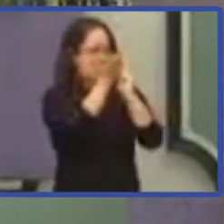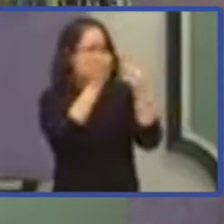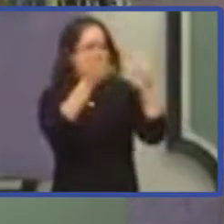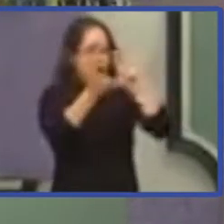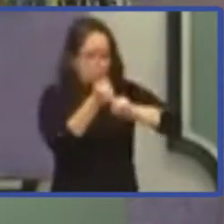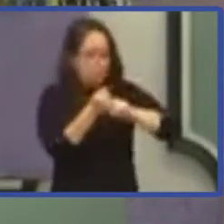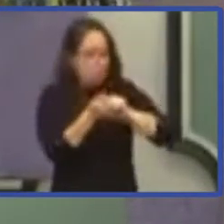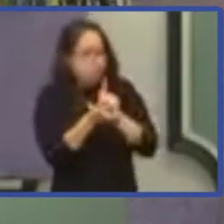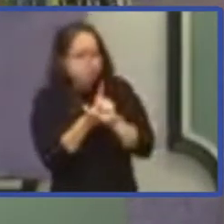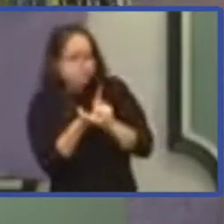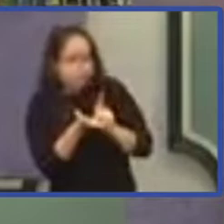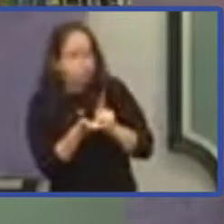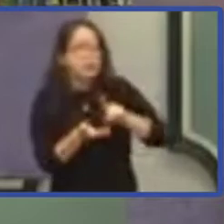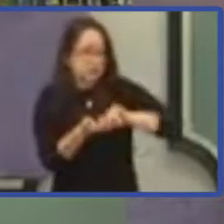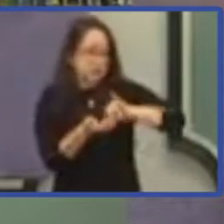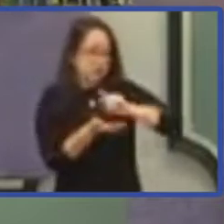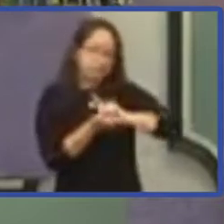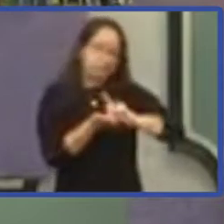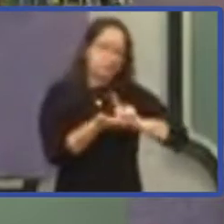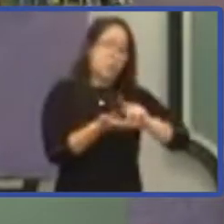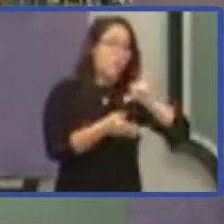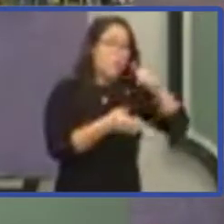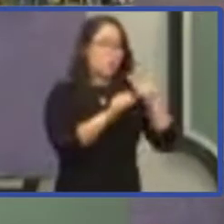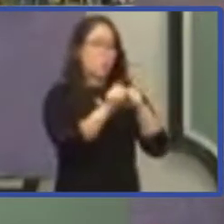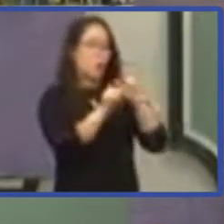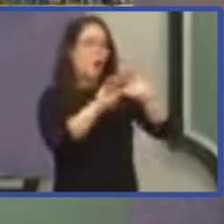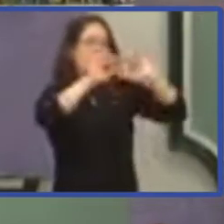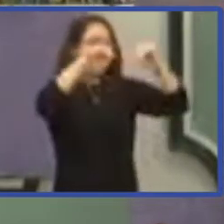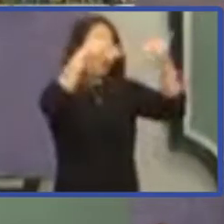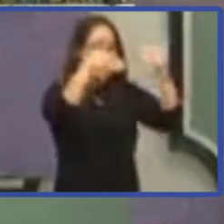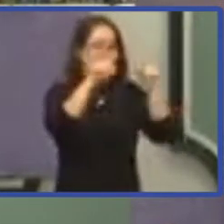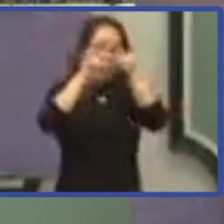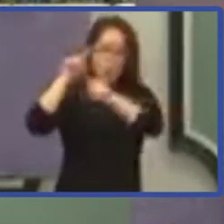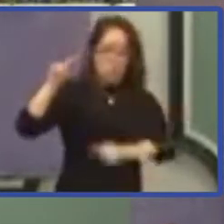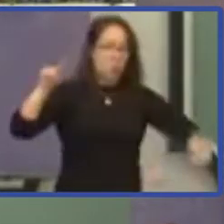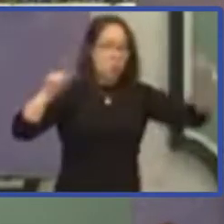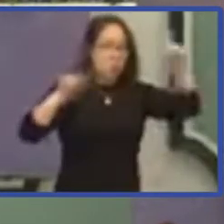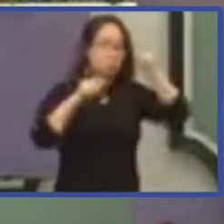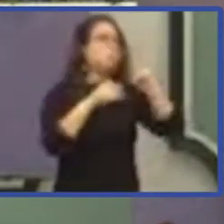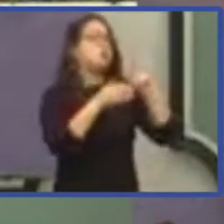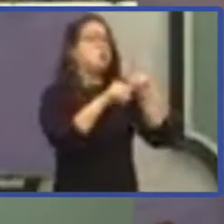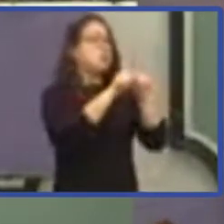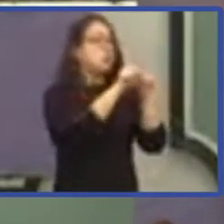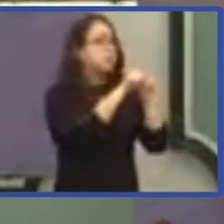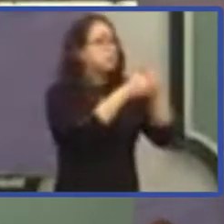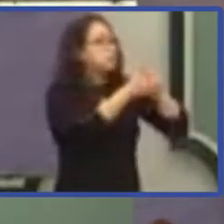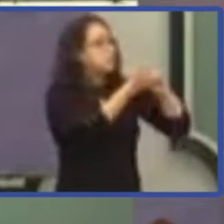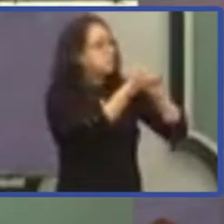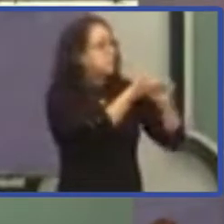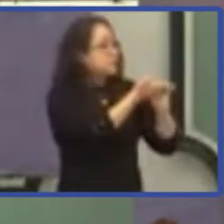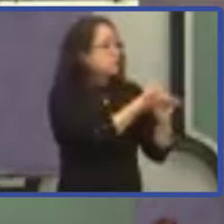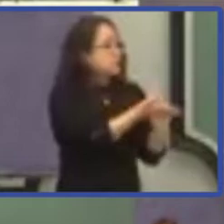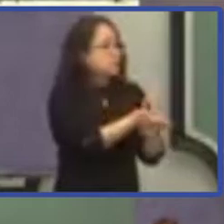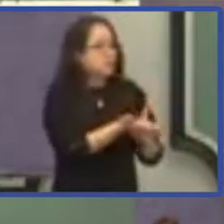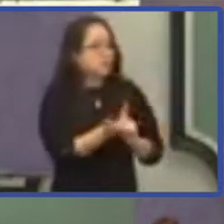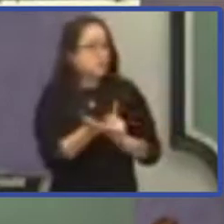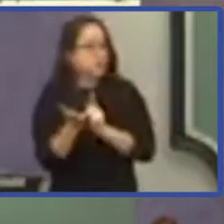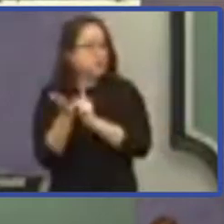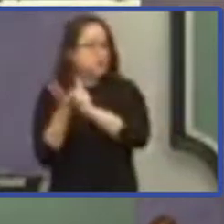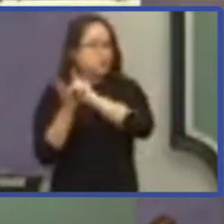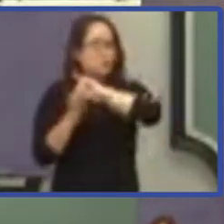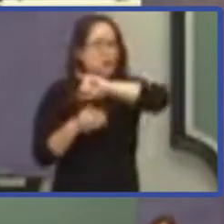otro color y pintan la parte de afuera del círculo pero cuando están pintando la parte de afuera del círculo jamás tocan el interior